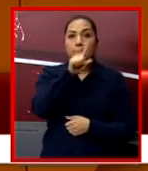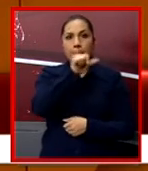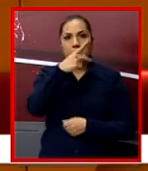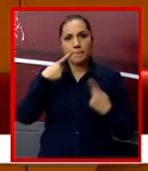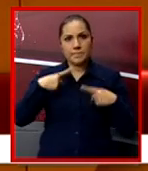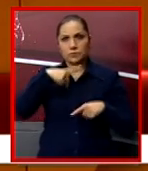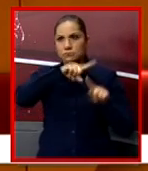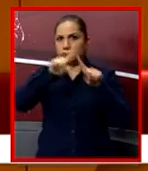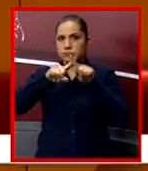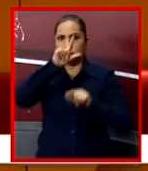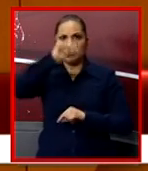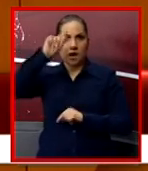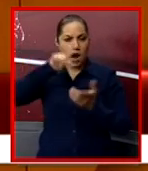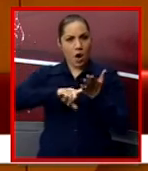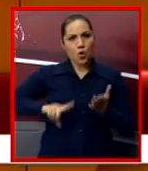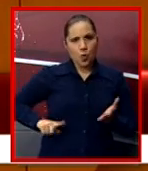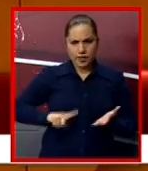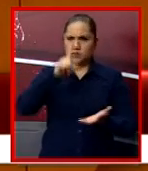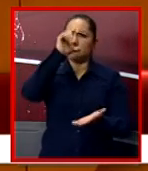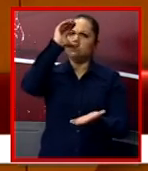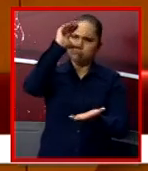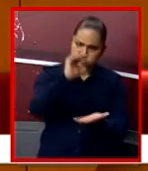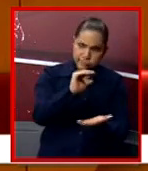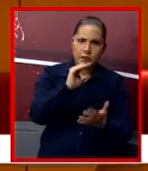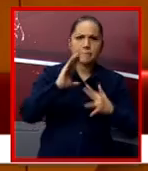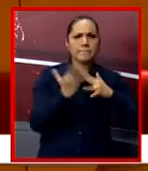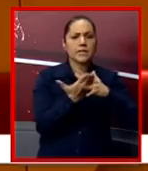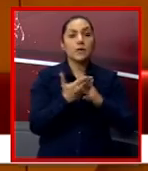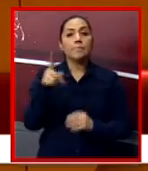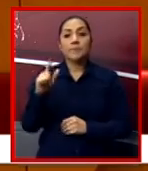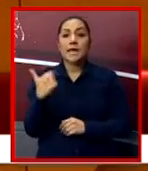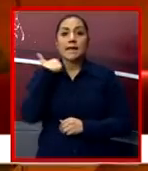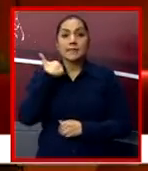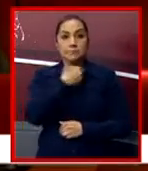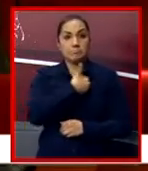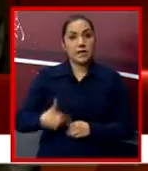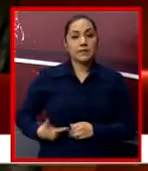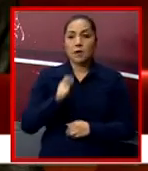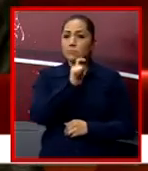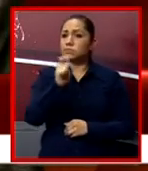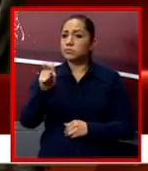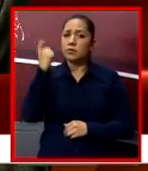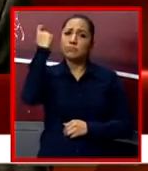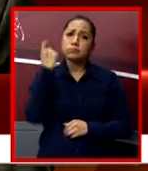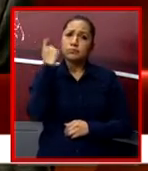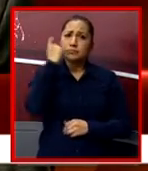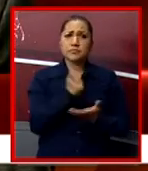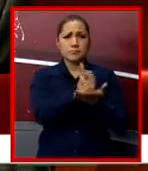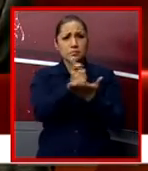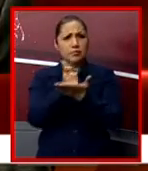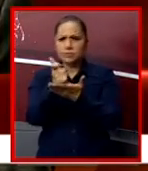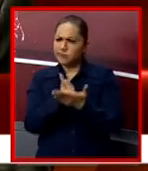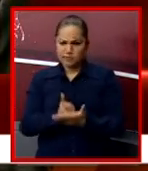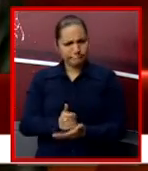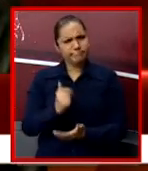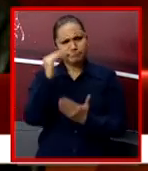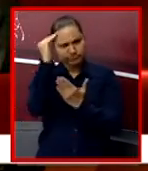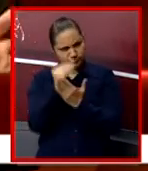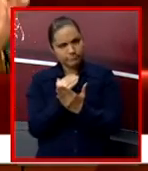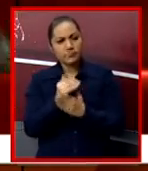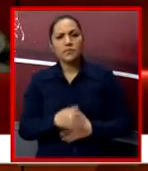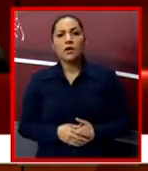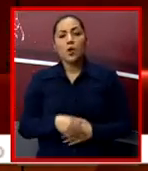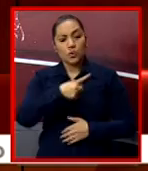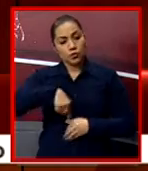elimine la pensión de los expresidentes. Que se elimine el financiamiento público de los